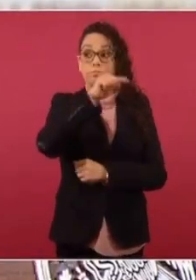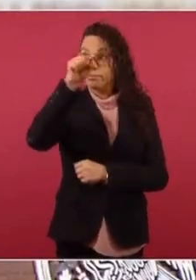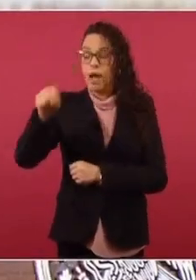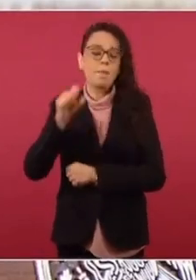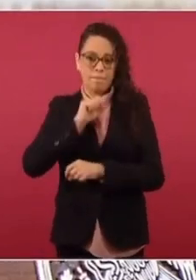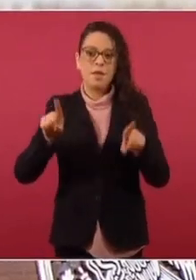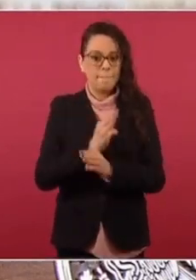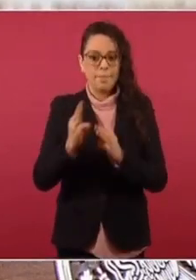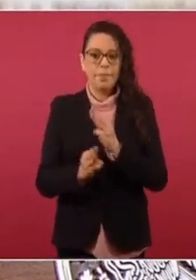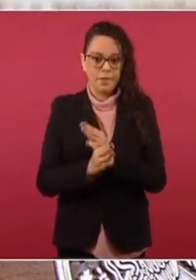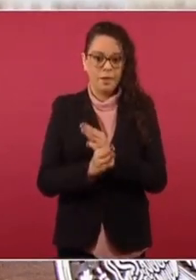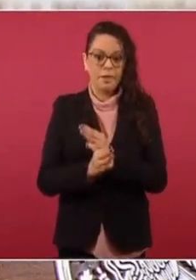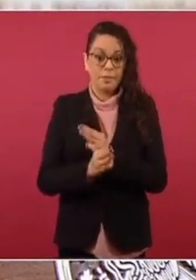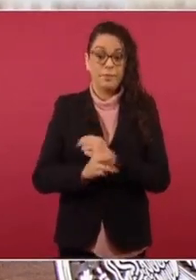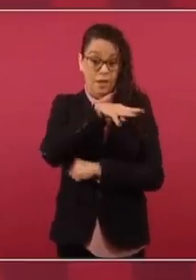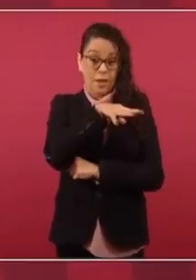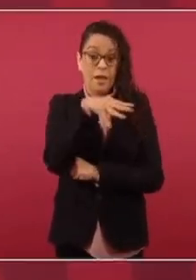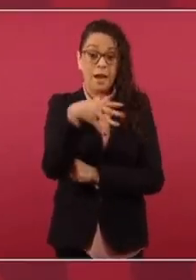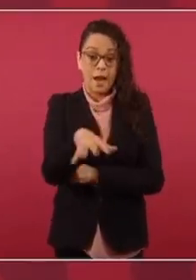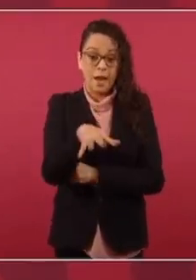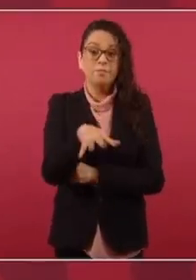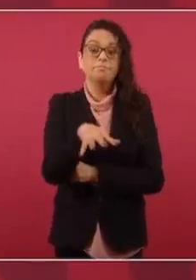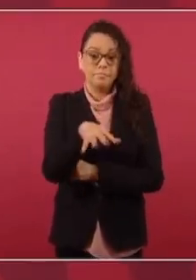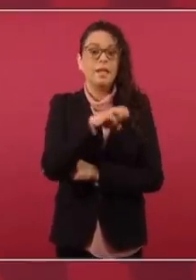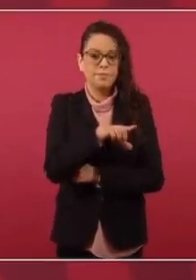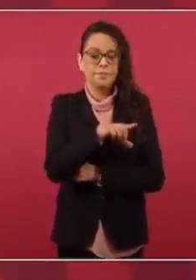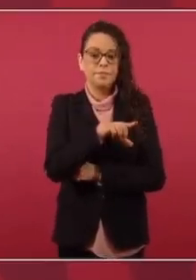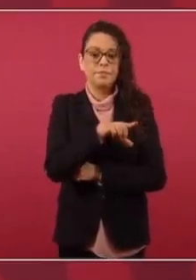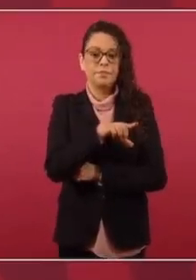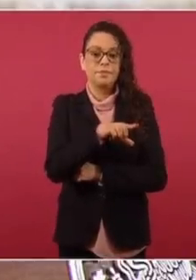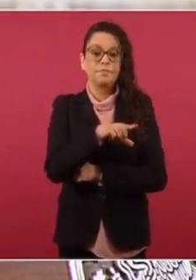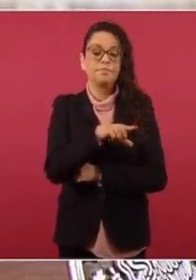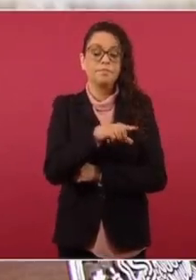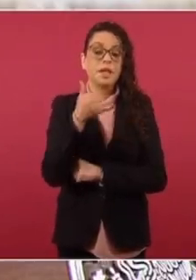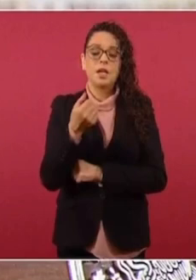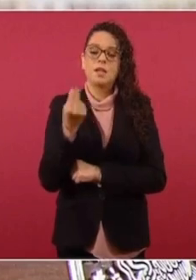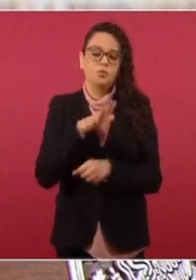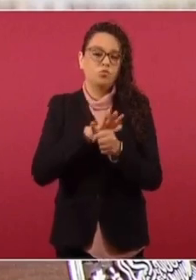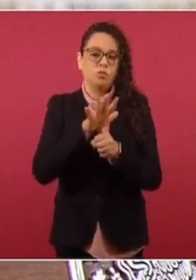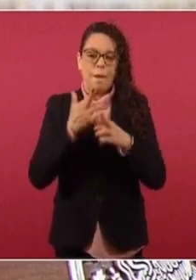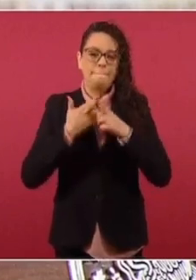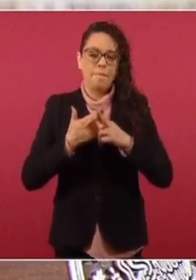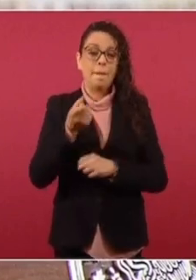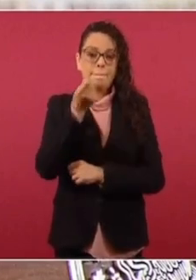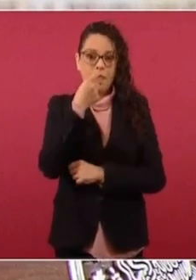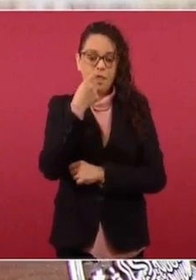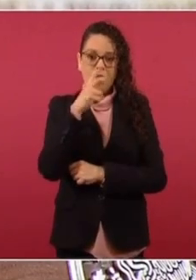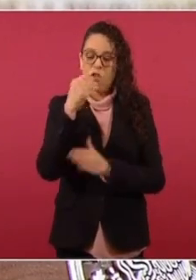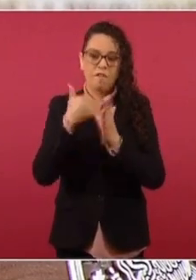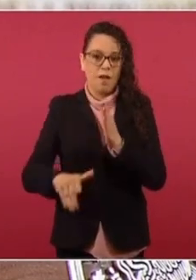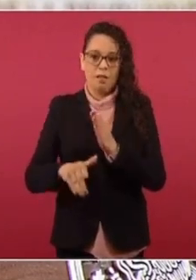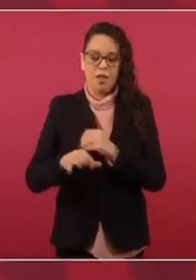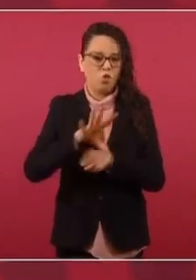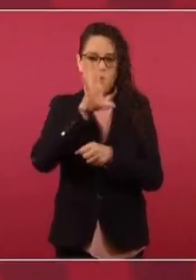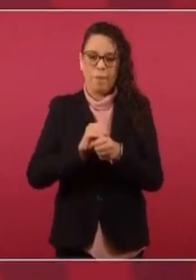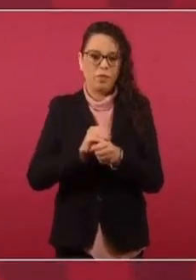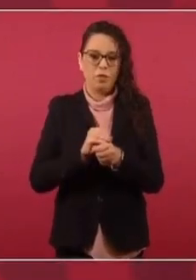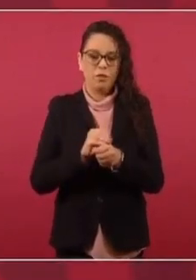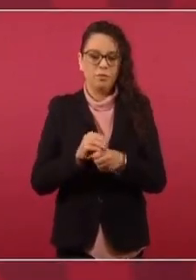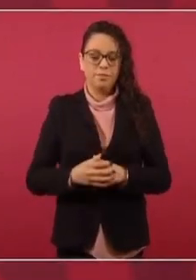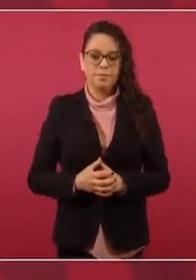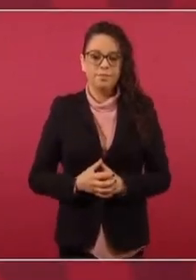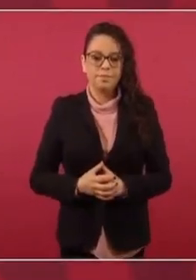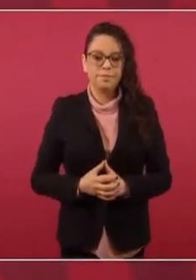con todos los equipos, los médicos generales, los médicos especialistas y el abasto de medicamento. Me canso, completo. Ganso. No la